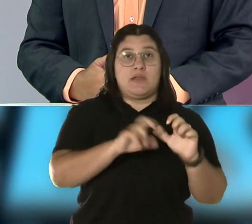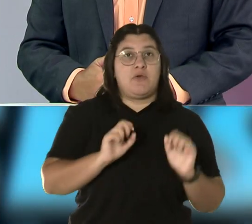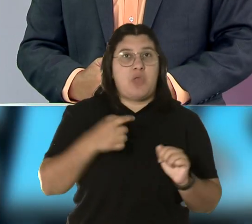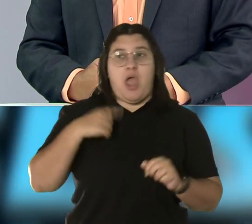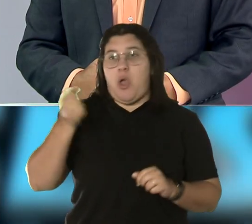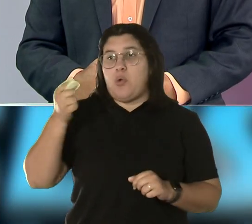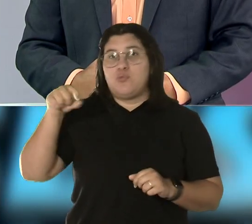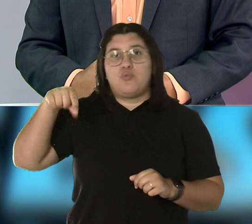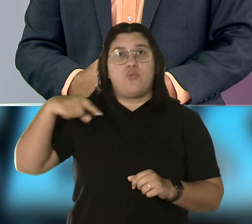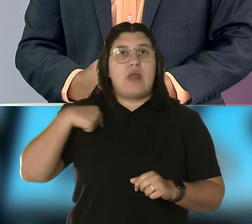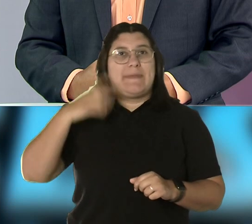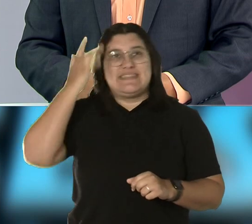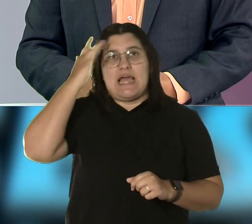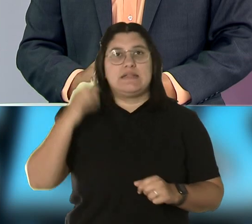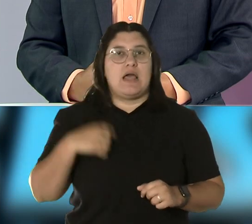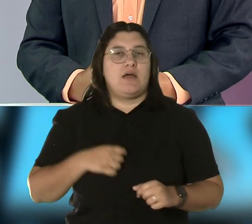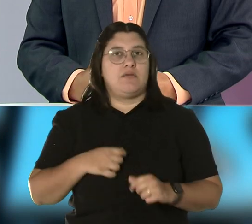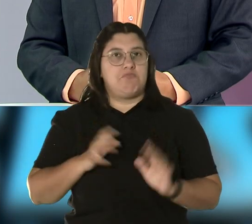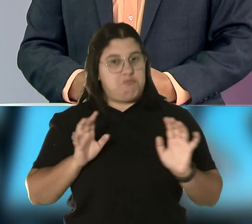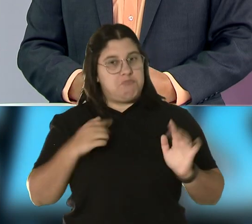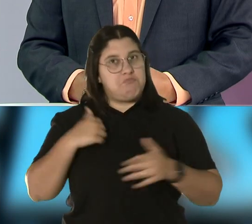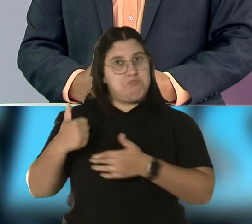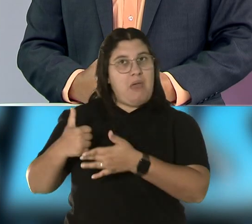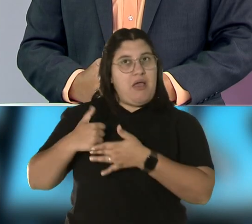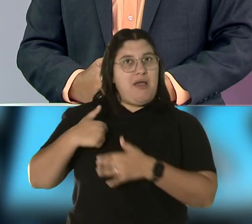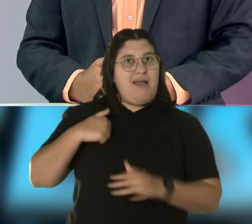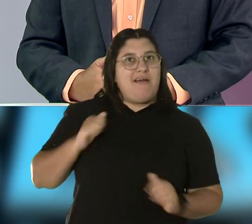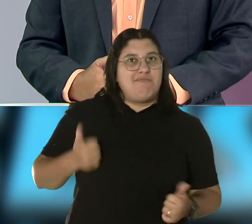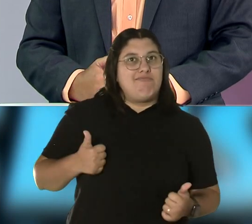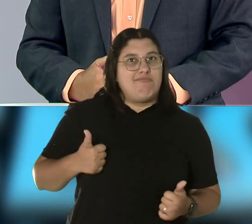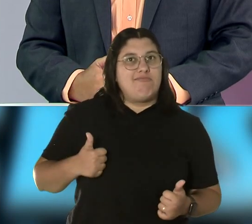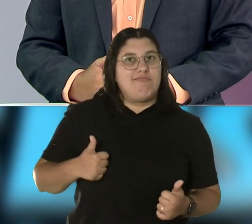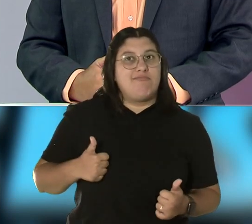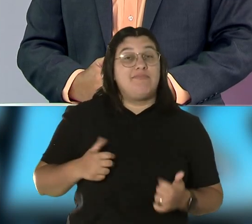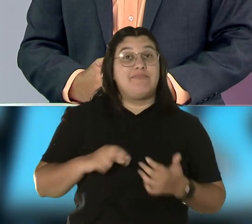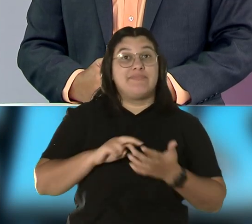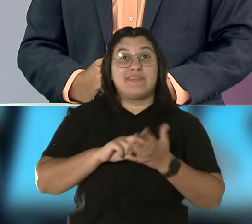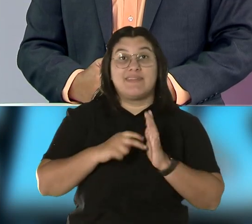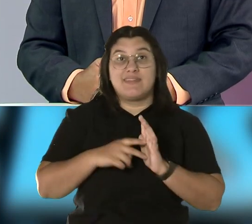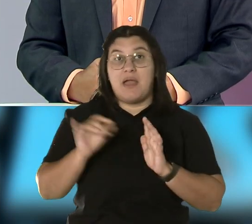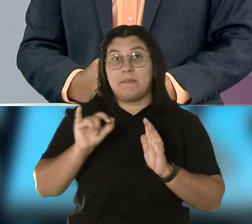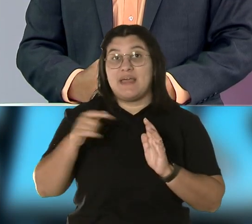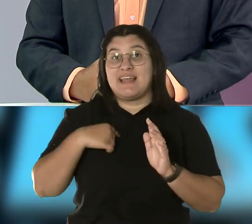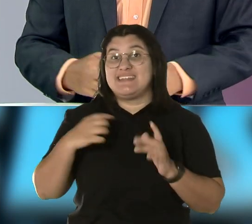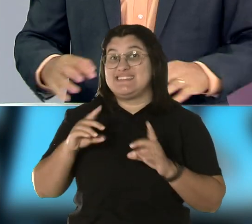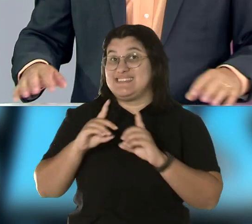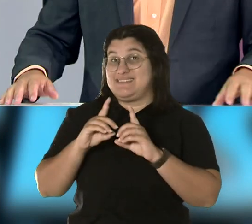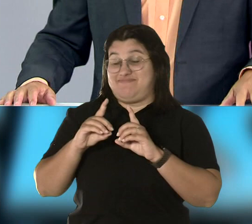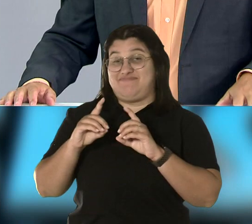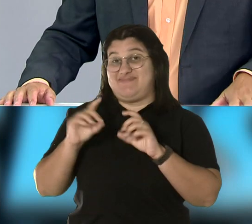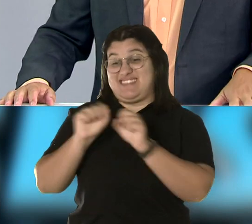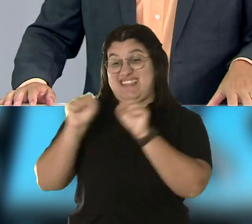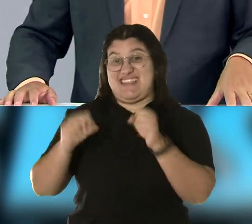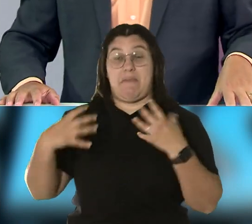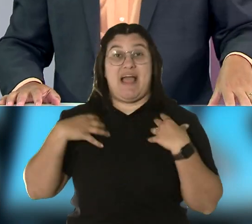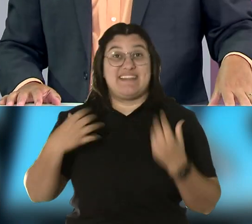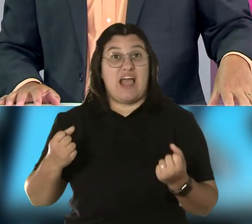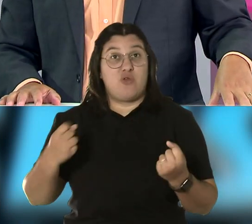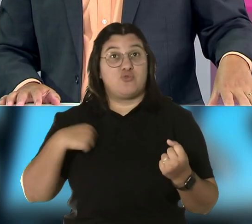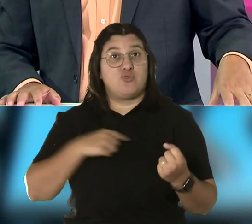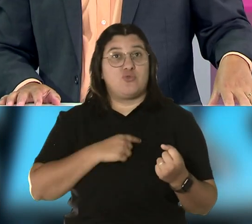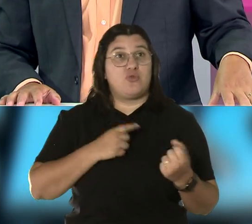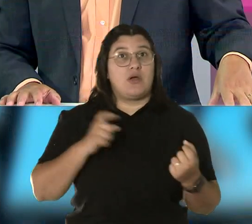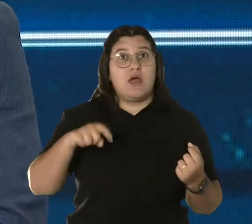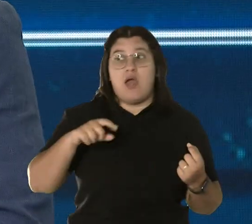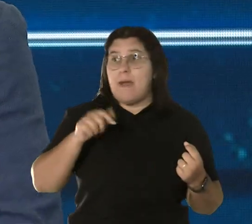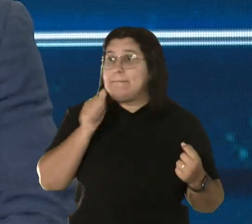peseta o 50 chavos lo que cuestan, oye, me ayudaste a mi bolsillo. Como eso también el sistema de salud. Muchas veces nos tenemos que buscar un sistema de